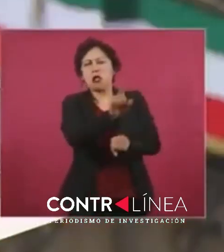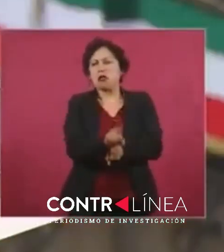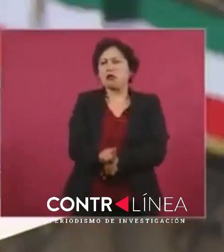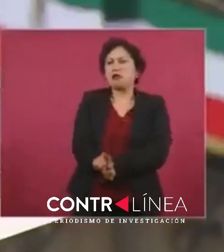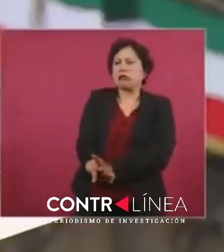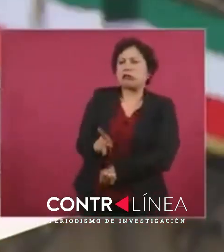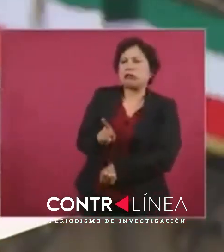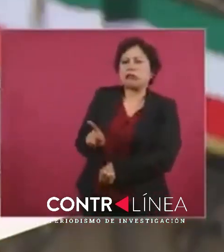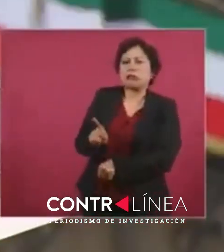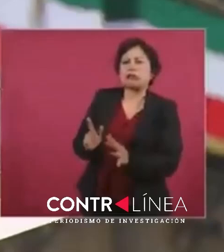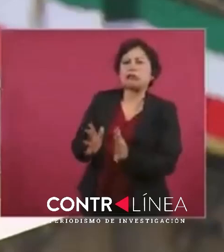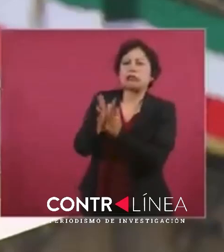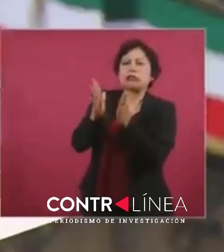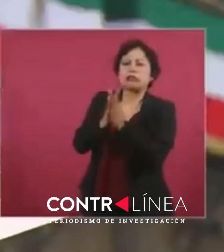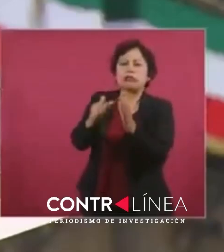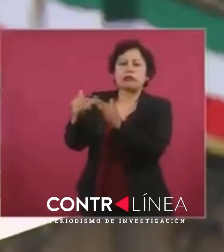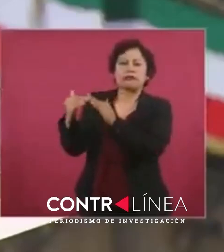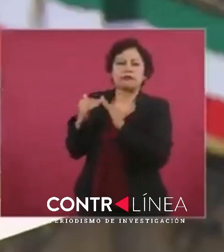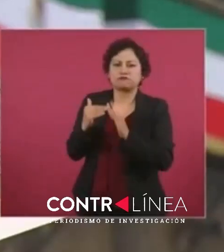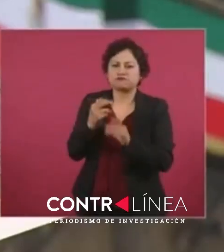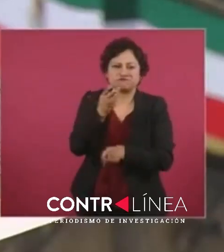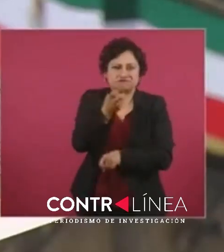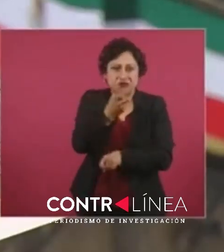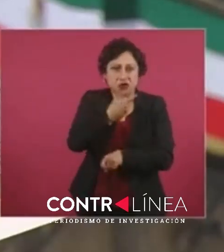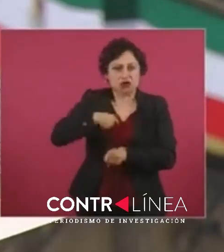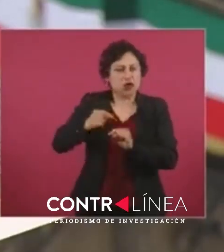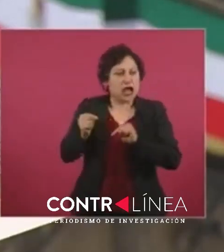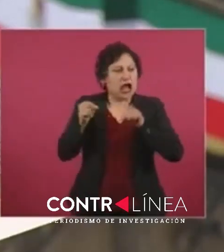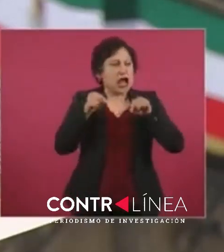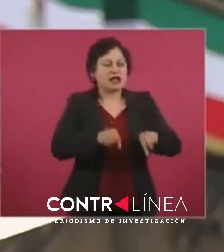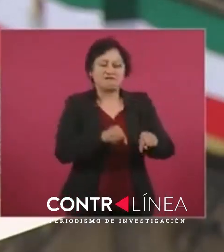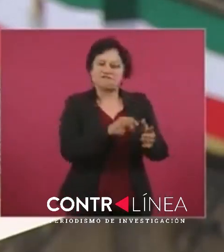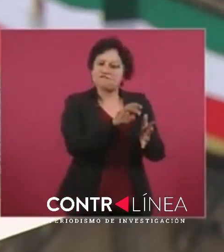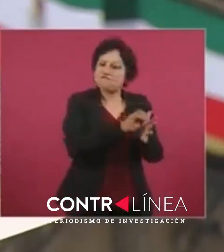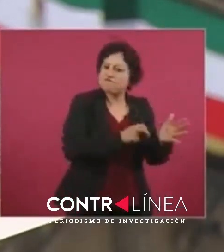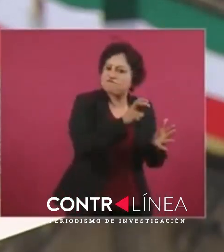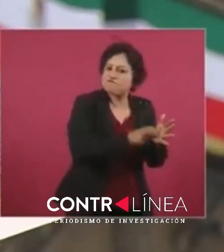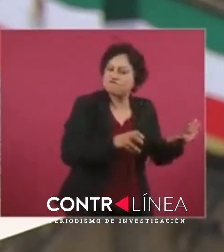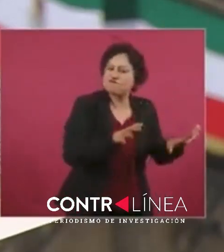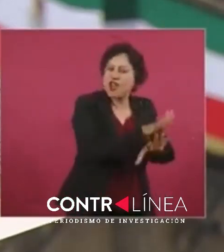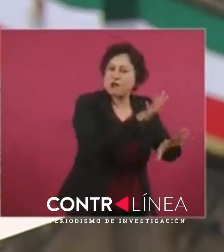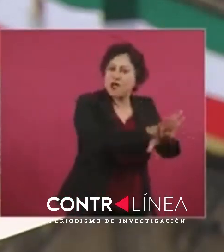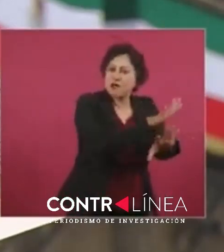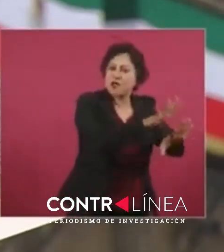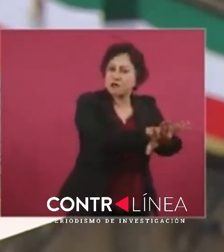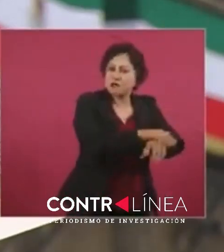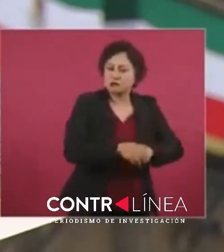democracia. Todavía el 5 de febrero de este año